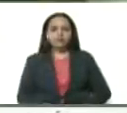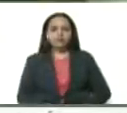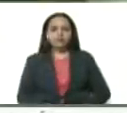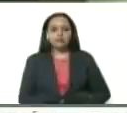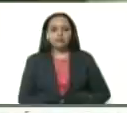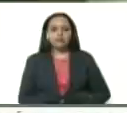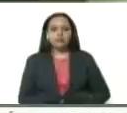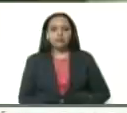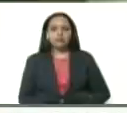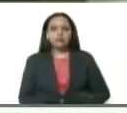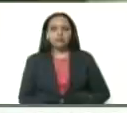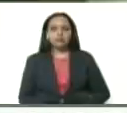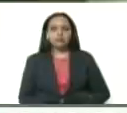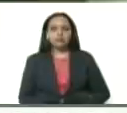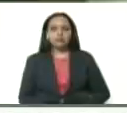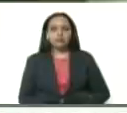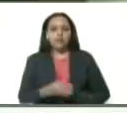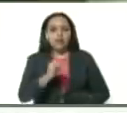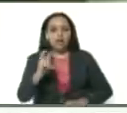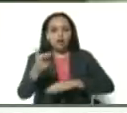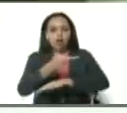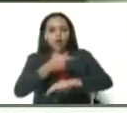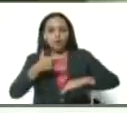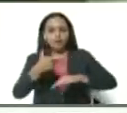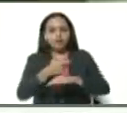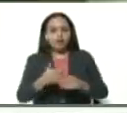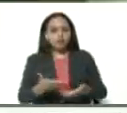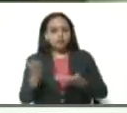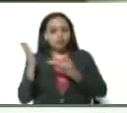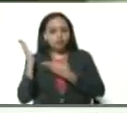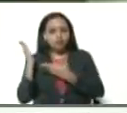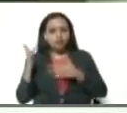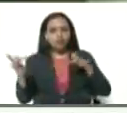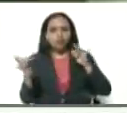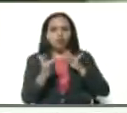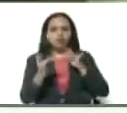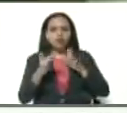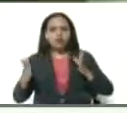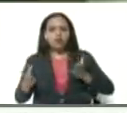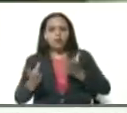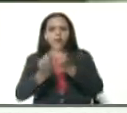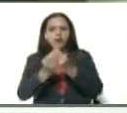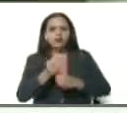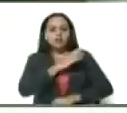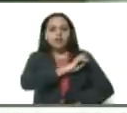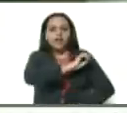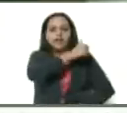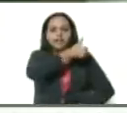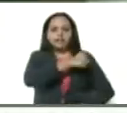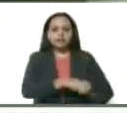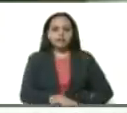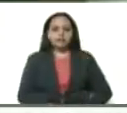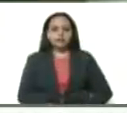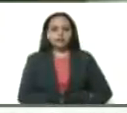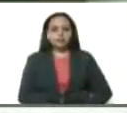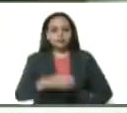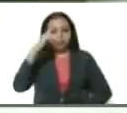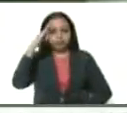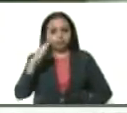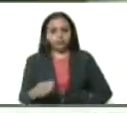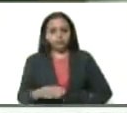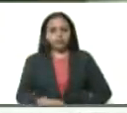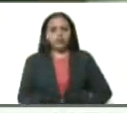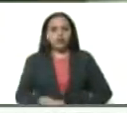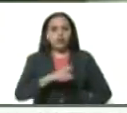Octavio Viana. Allá está el gobernador José Manuel Vázquez, acompañado del general de división González